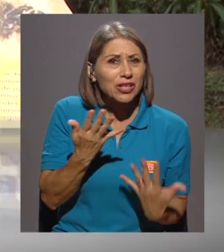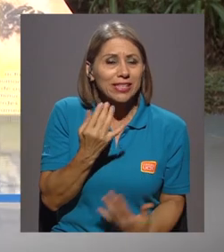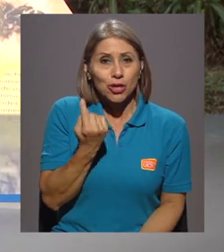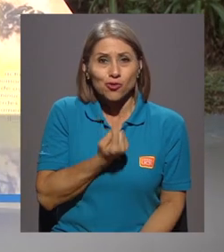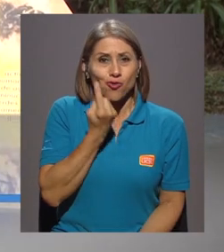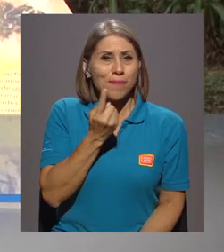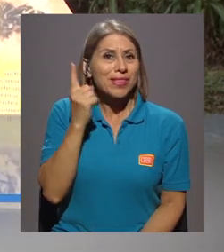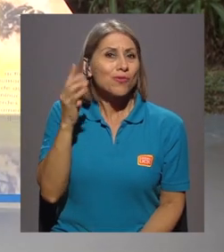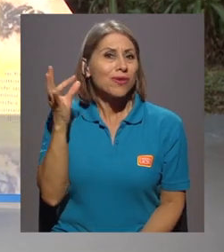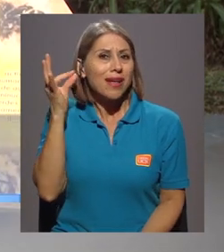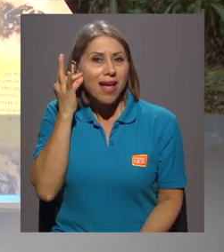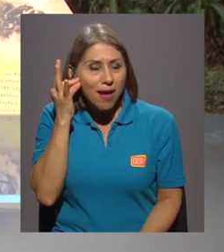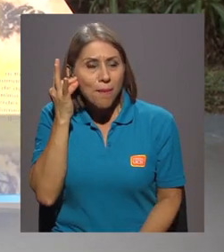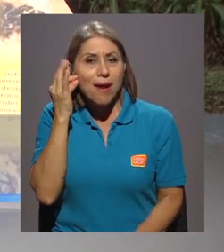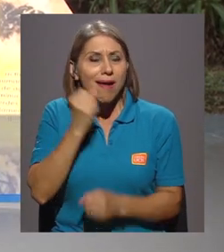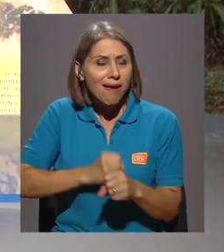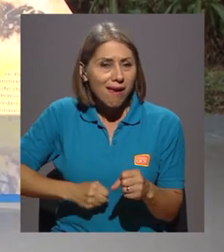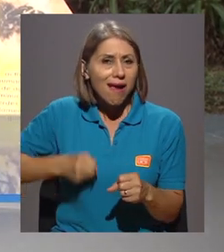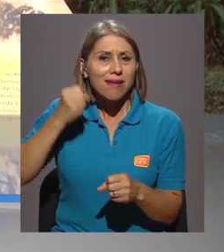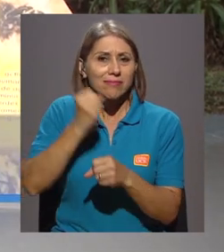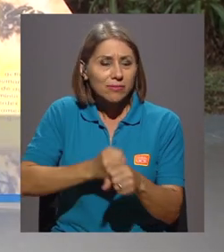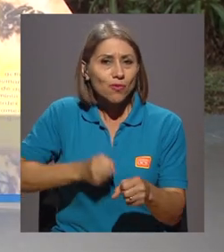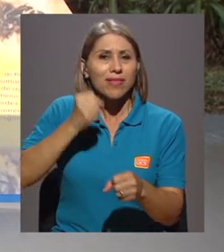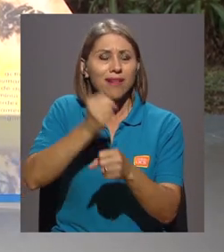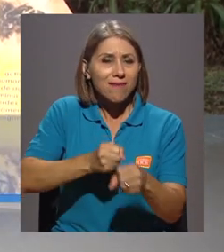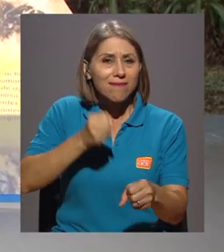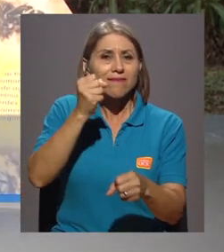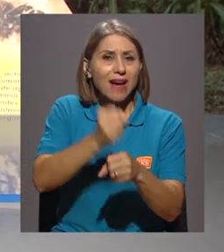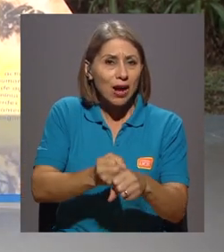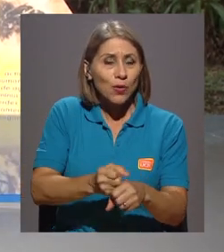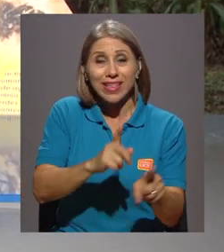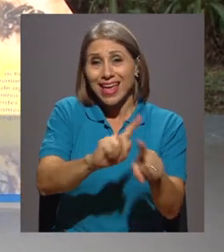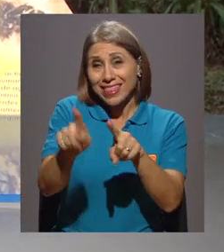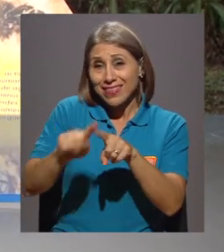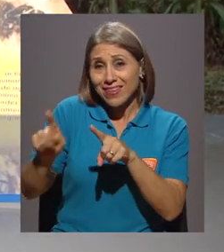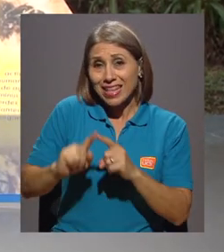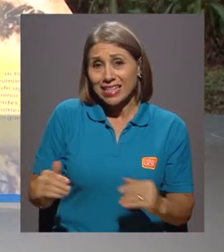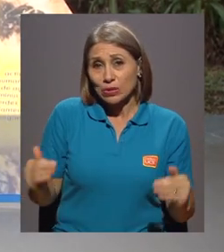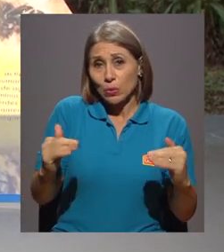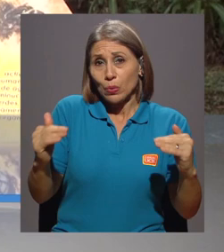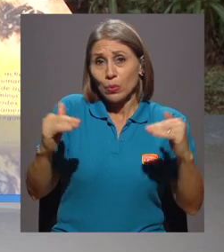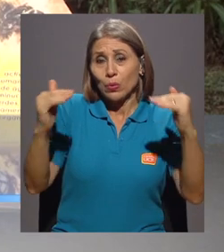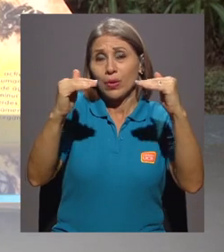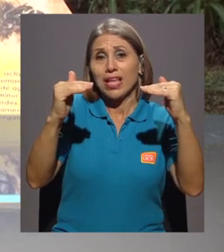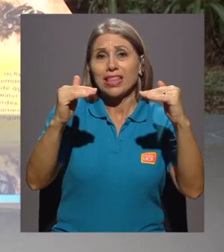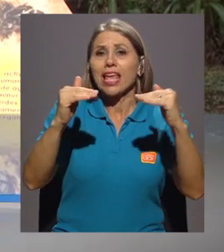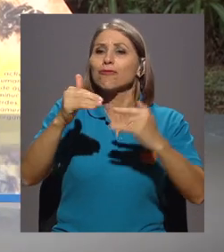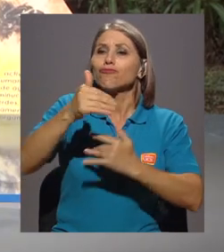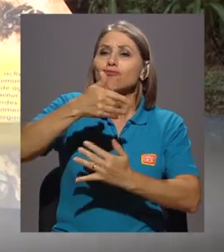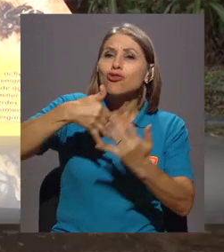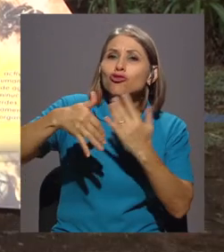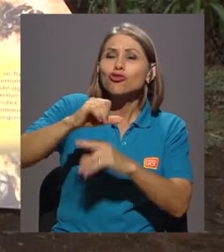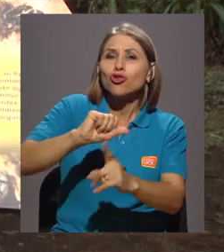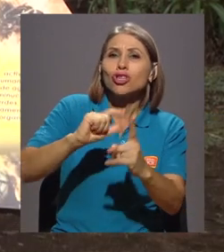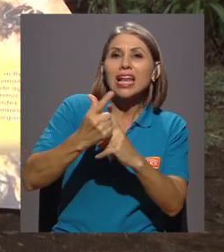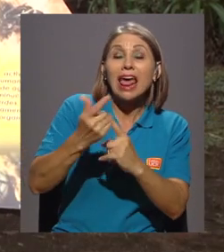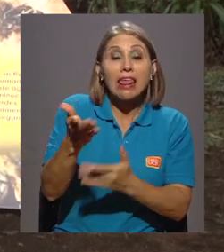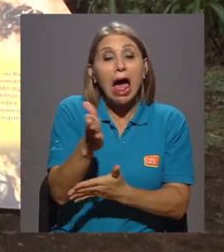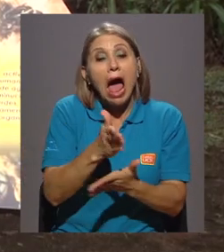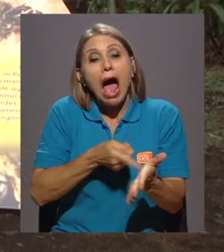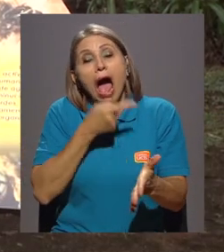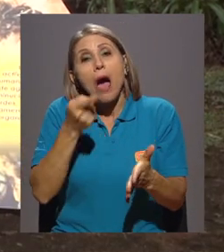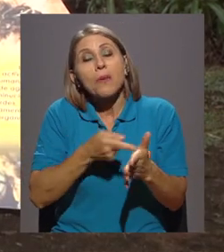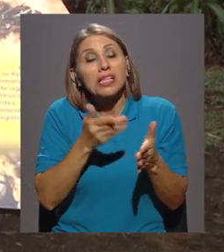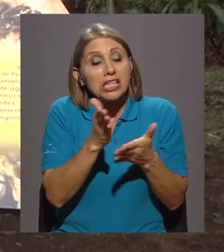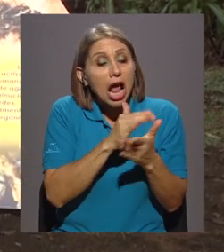hembra hace todo el trabajo, y hay diferentes grados de socialidad. Hay unas donde hay unos